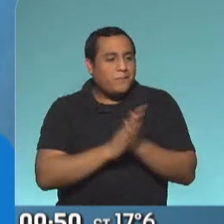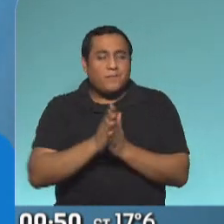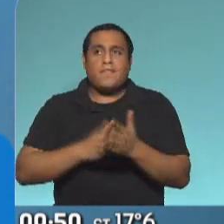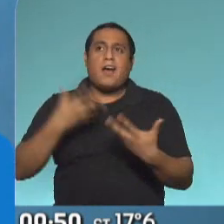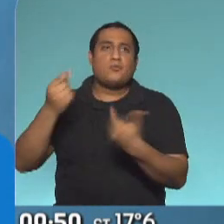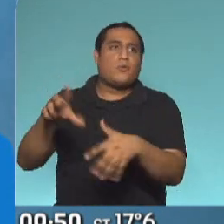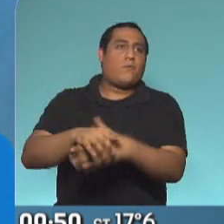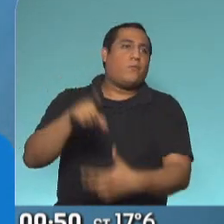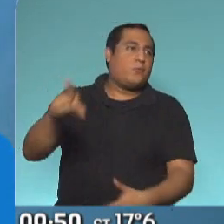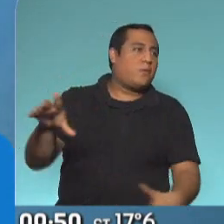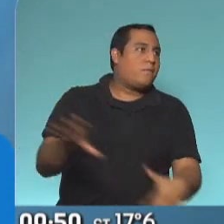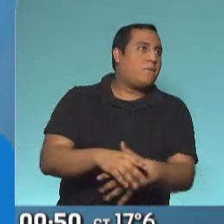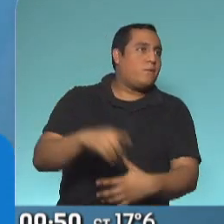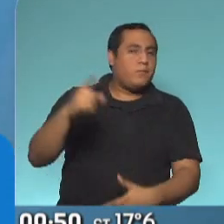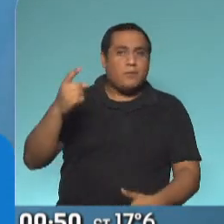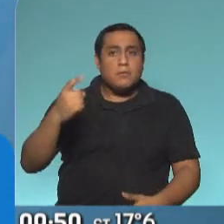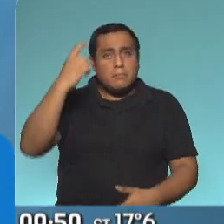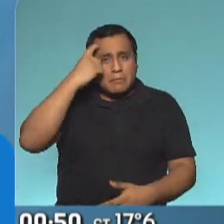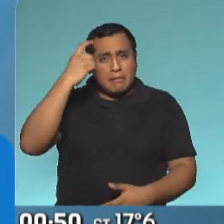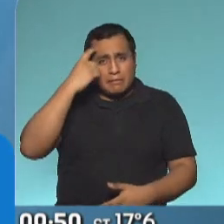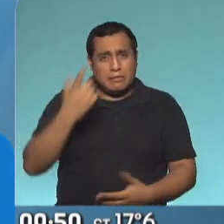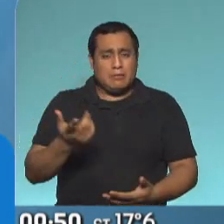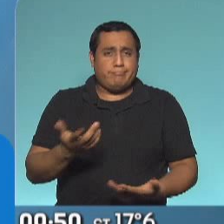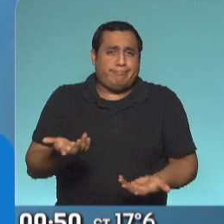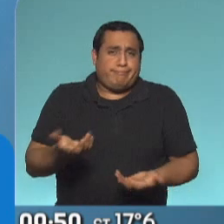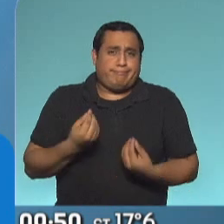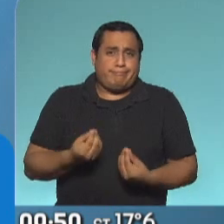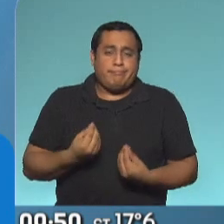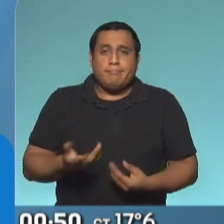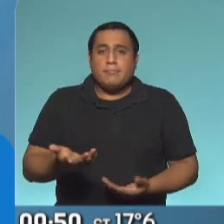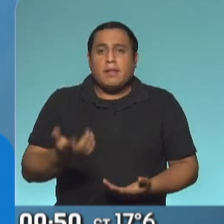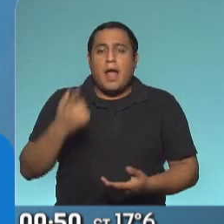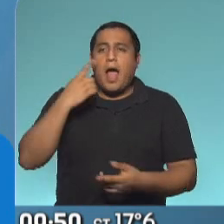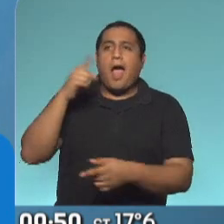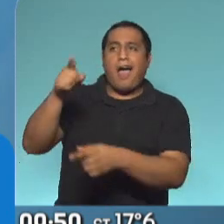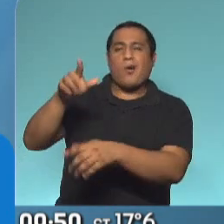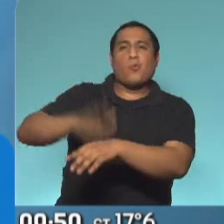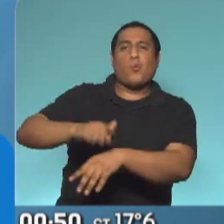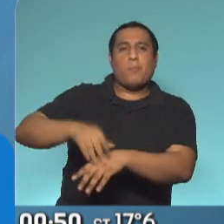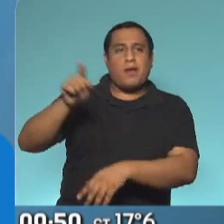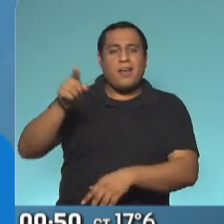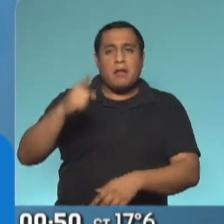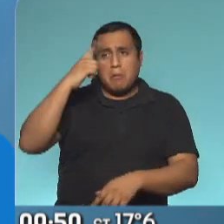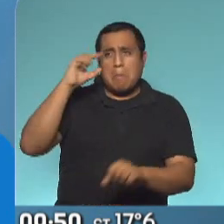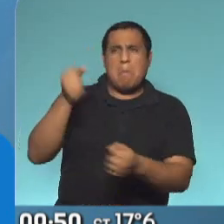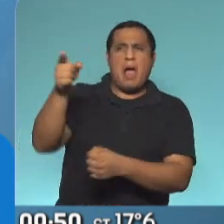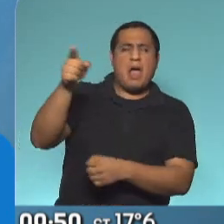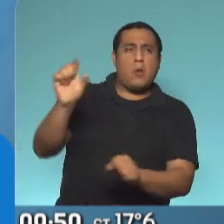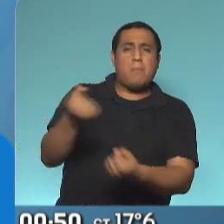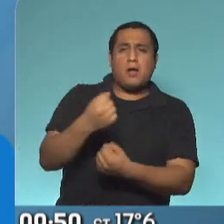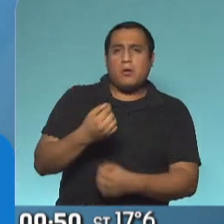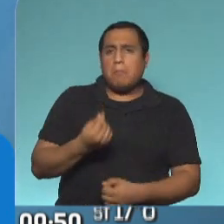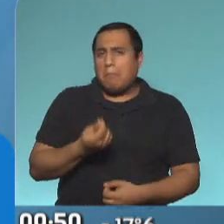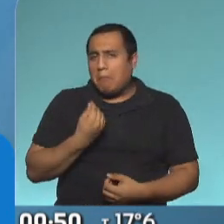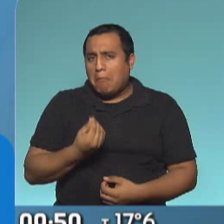o cosas por el estilo donde se supone que hay un malo que quiere que atravesemos esta